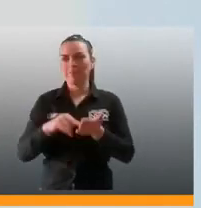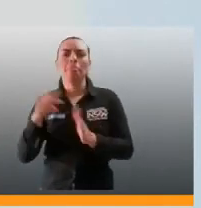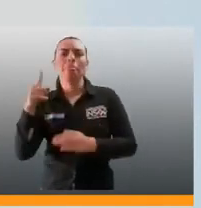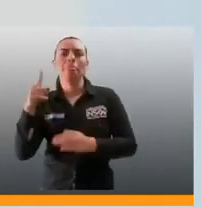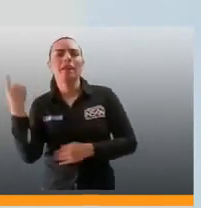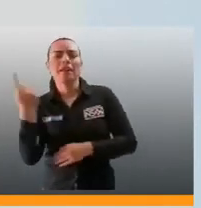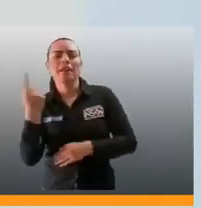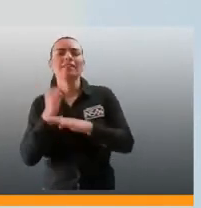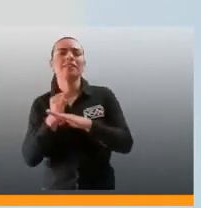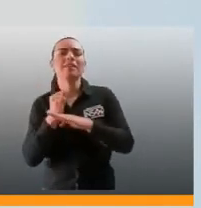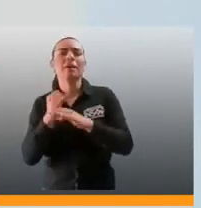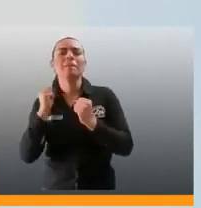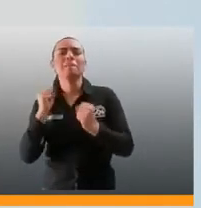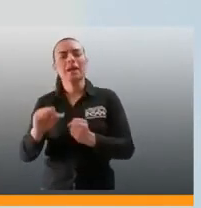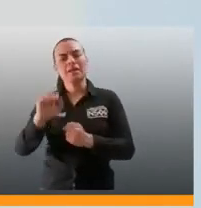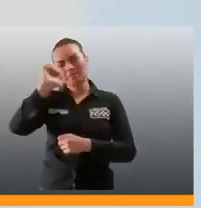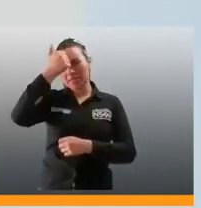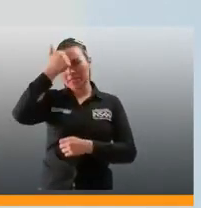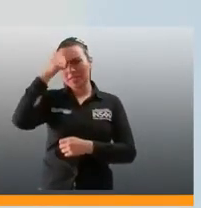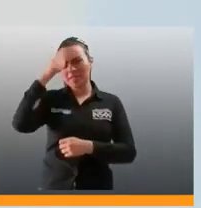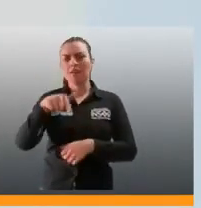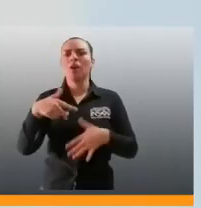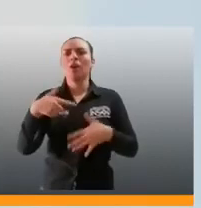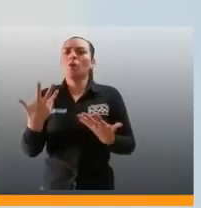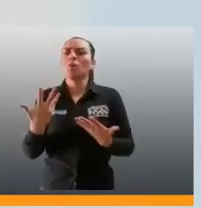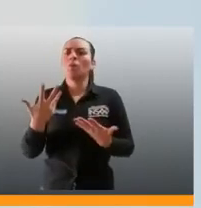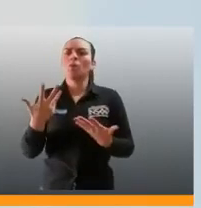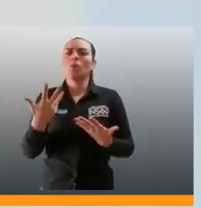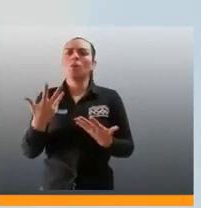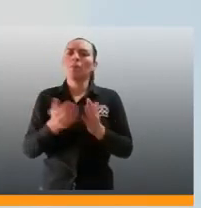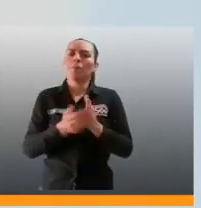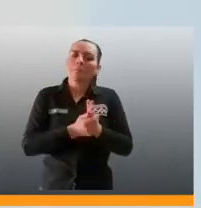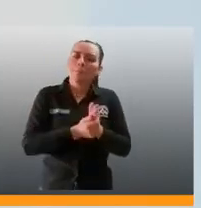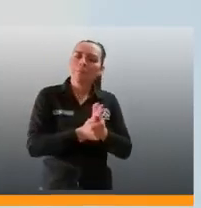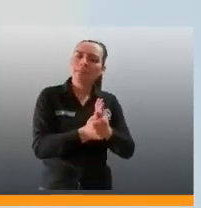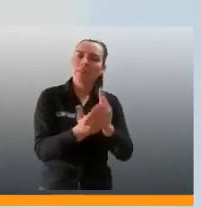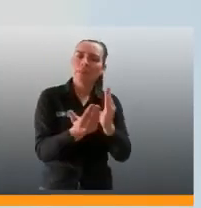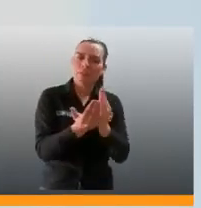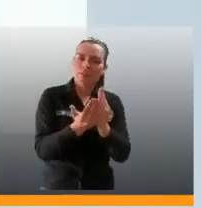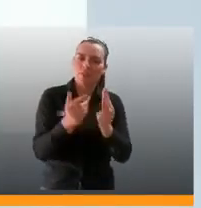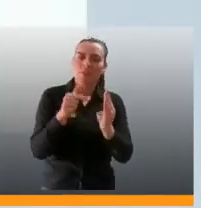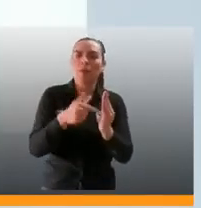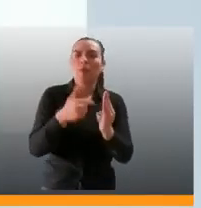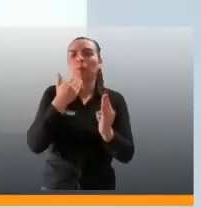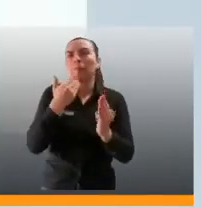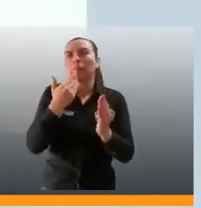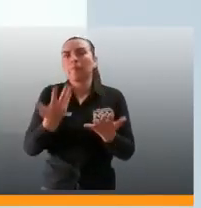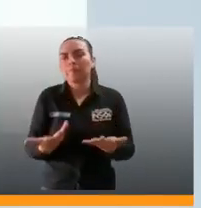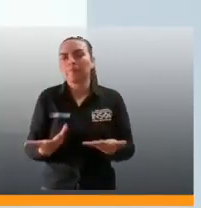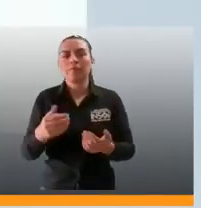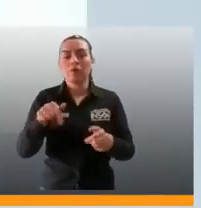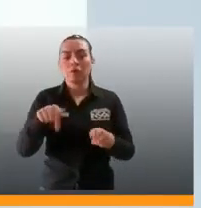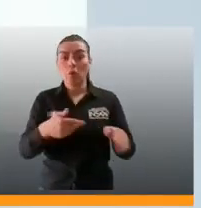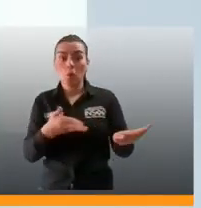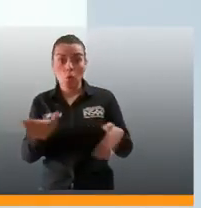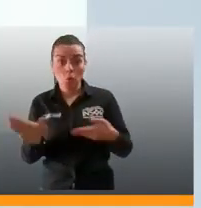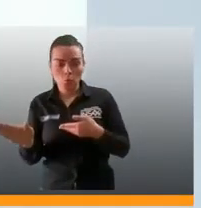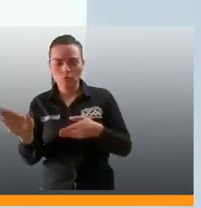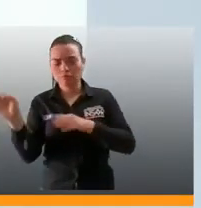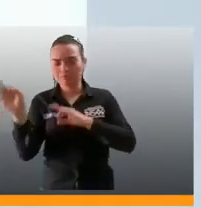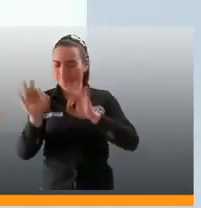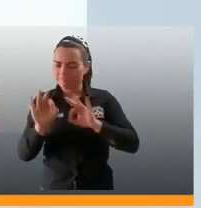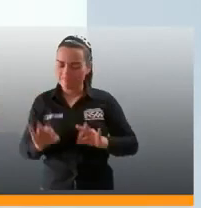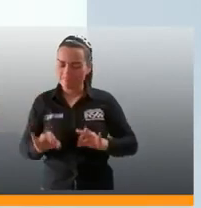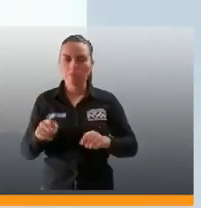algunos principios de esta metodología de educación, como son, por ejemplo, reorganizar nuestros cursos, revisar cuál es